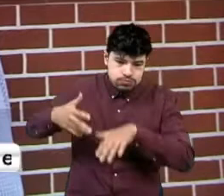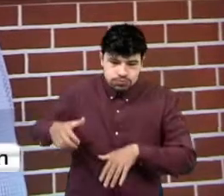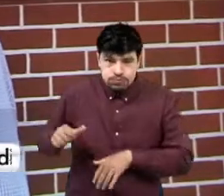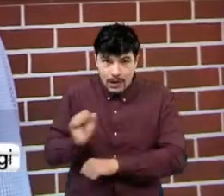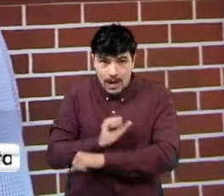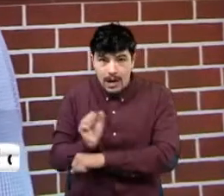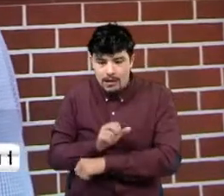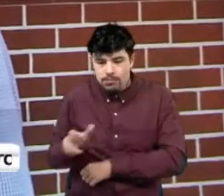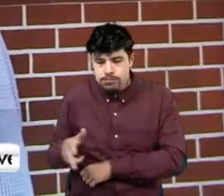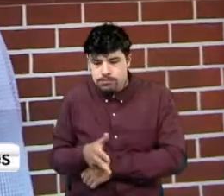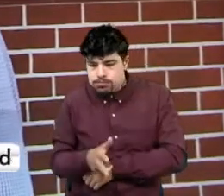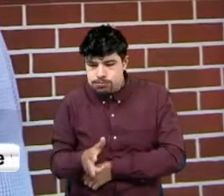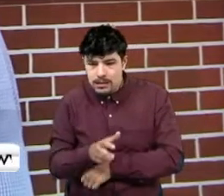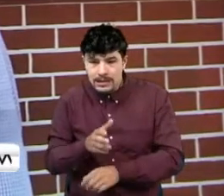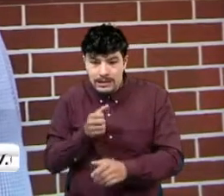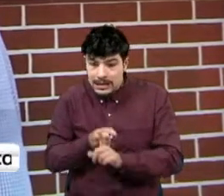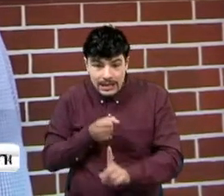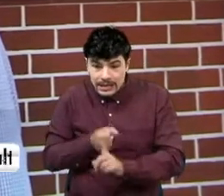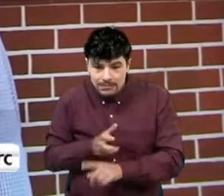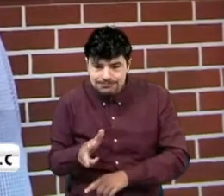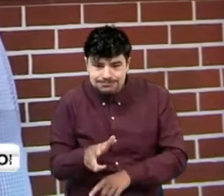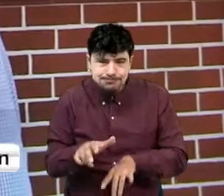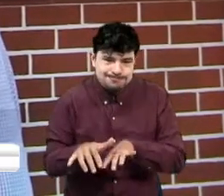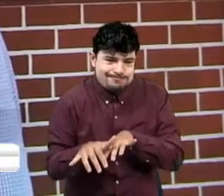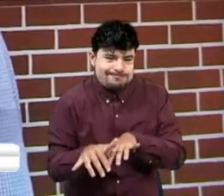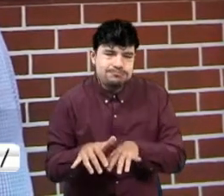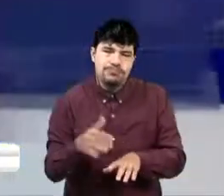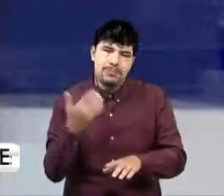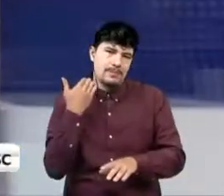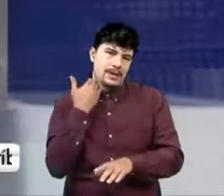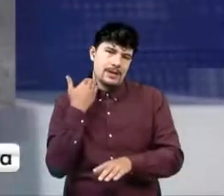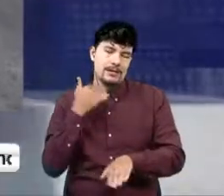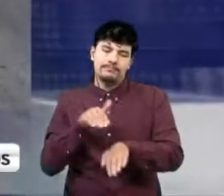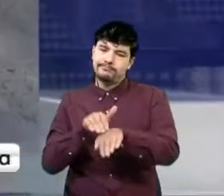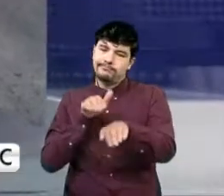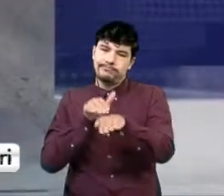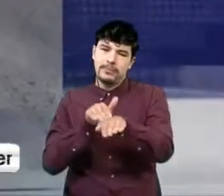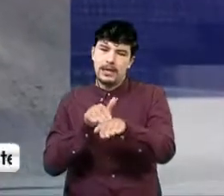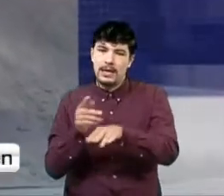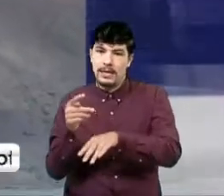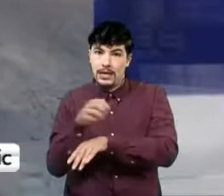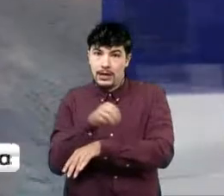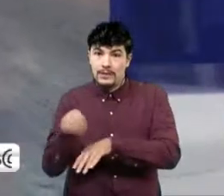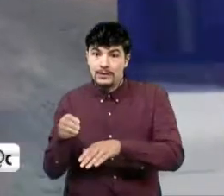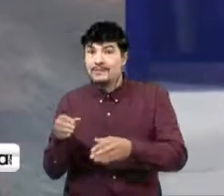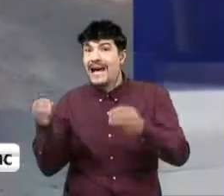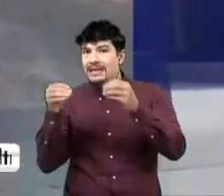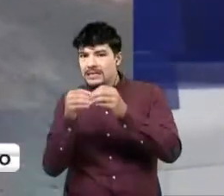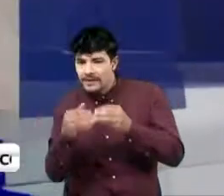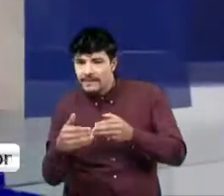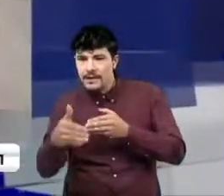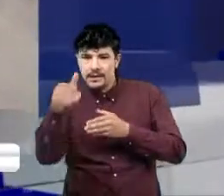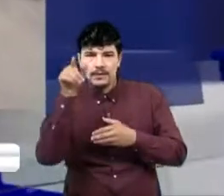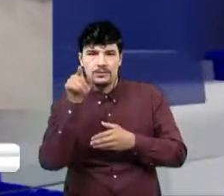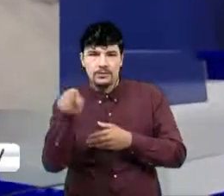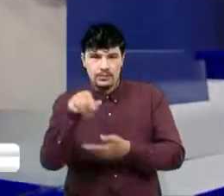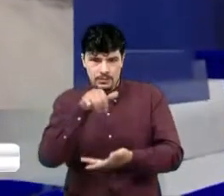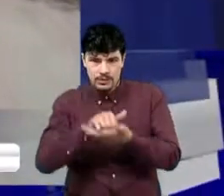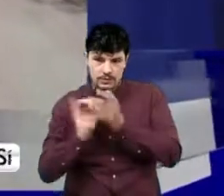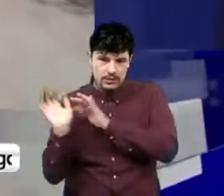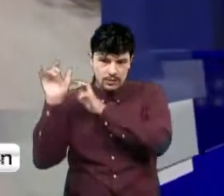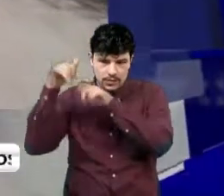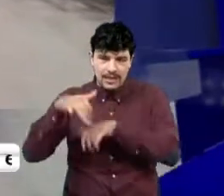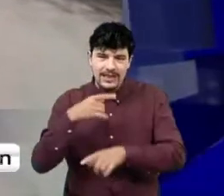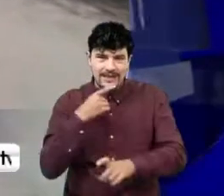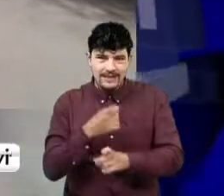este sector intentaron pasar y quedaron atrapados en el lodo. Kilómetro más arriba, otro deslizamiento de similares características dificultó